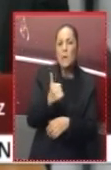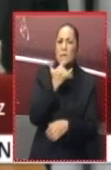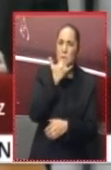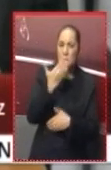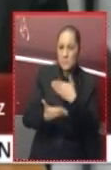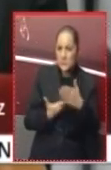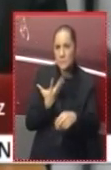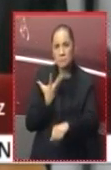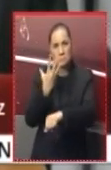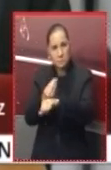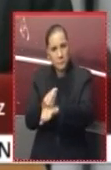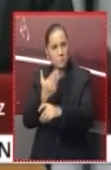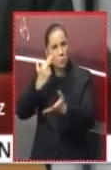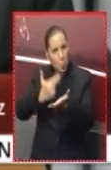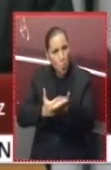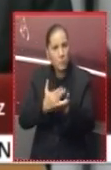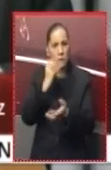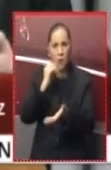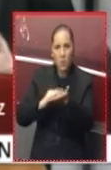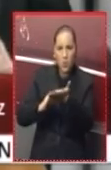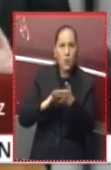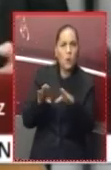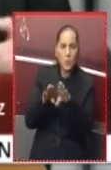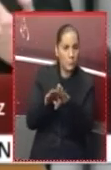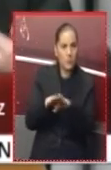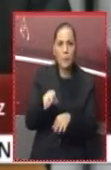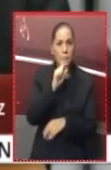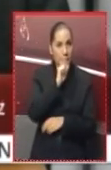incluso respecto de sentencia absolutoria,